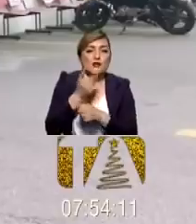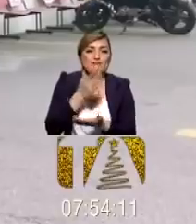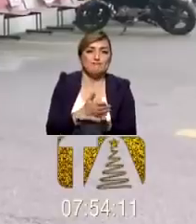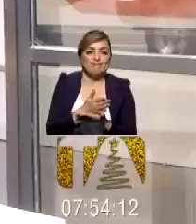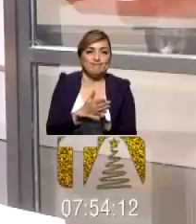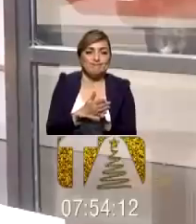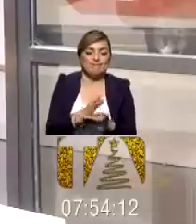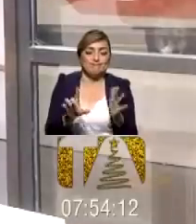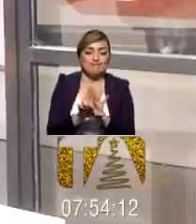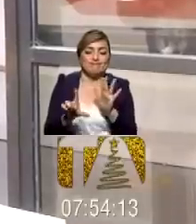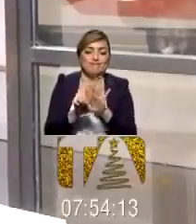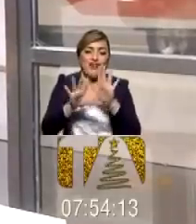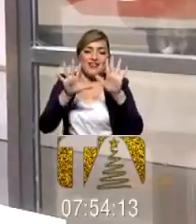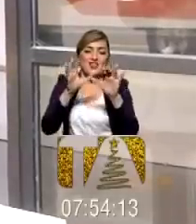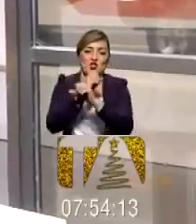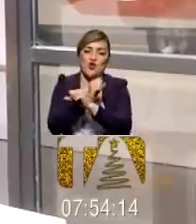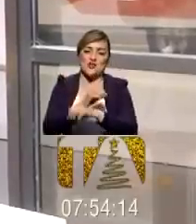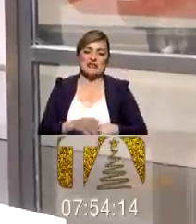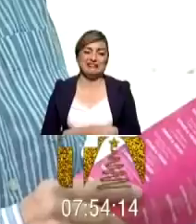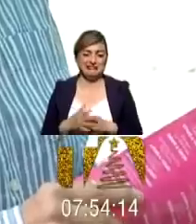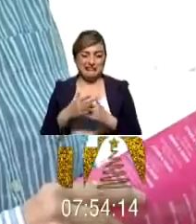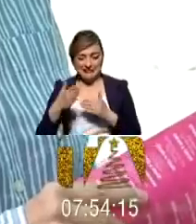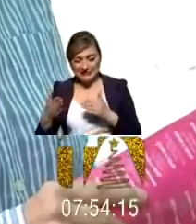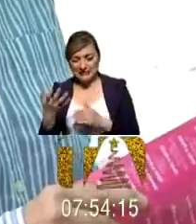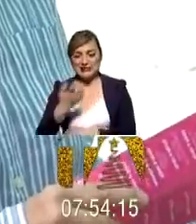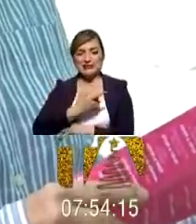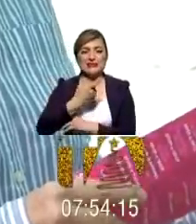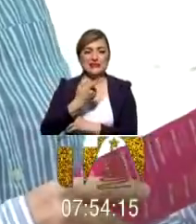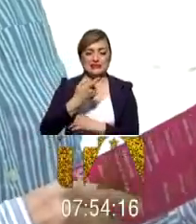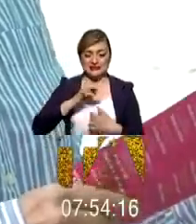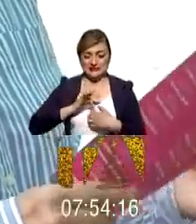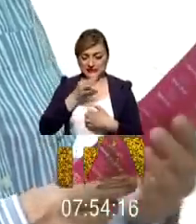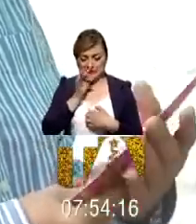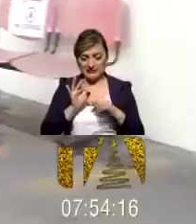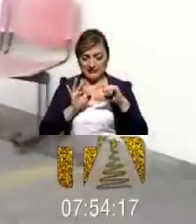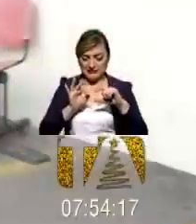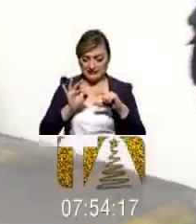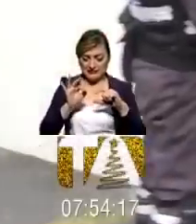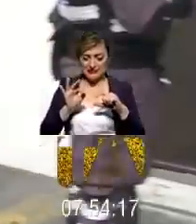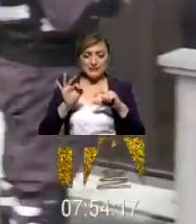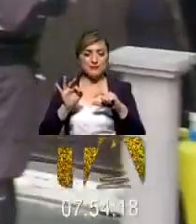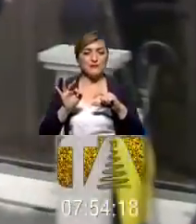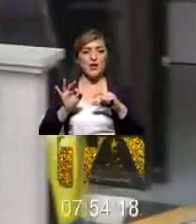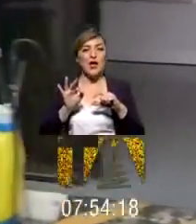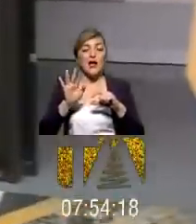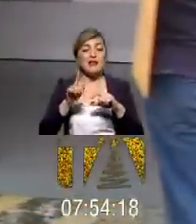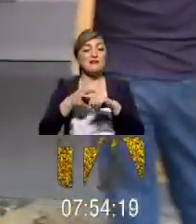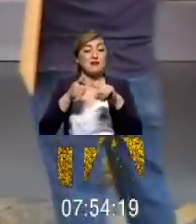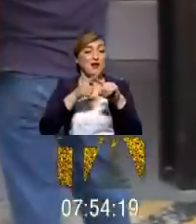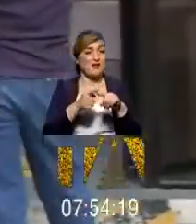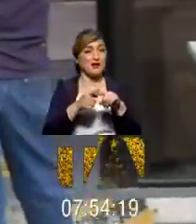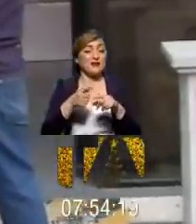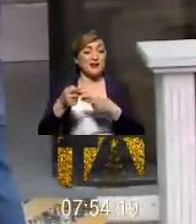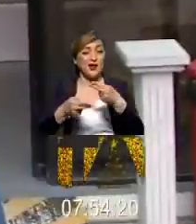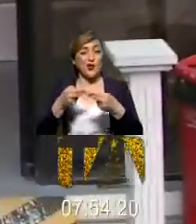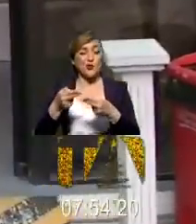toque de queda durante los próximos 15 días para contener la curva de contagios trastocó la planificación de varios sectores y también